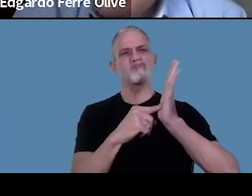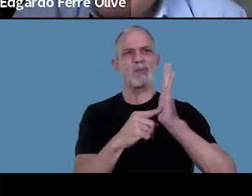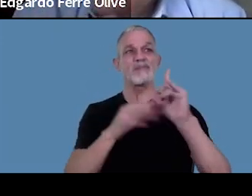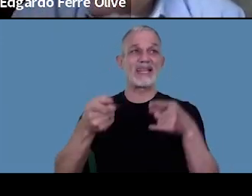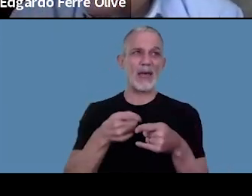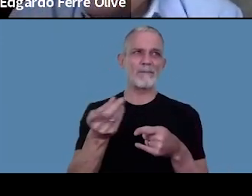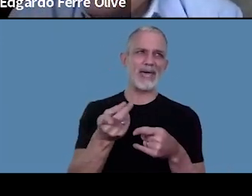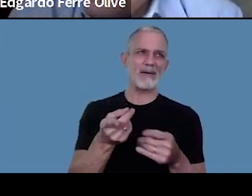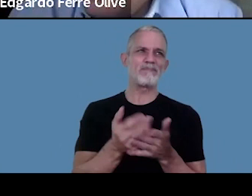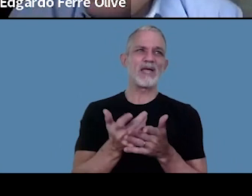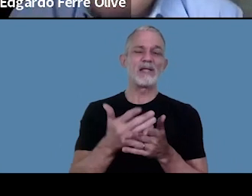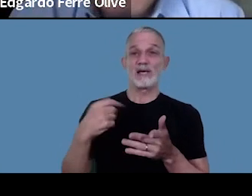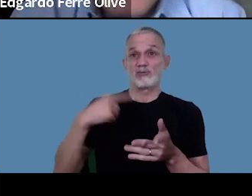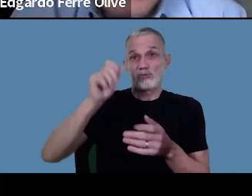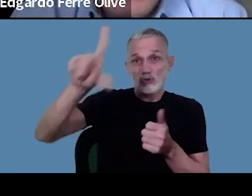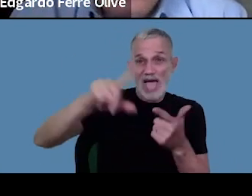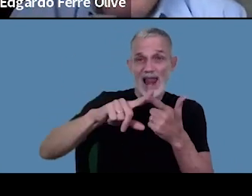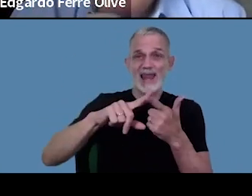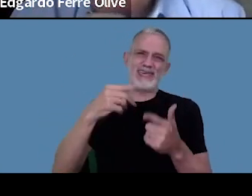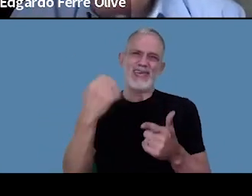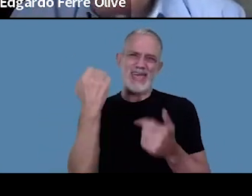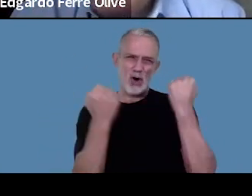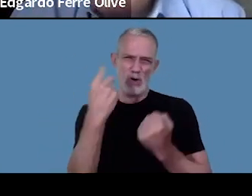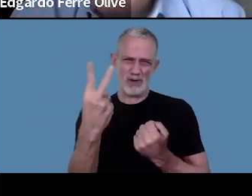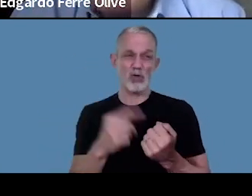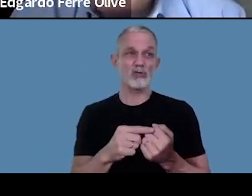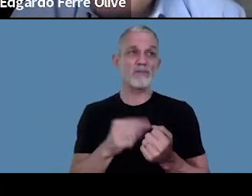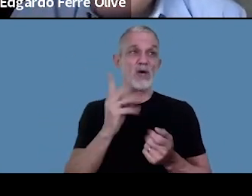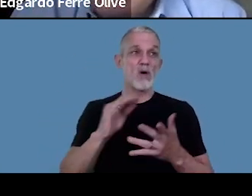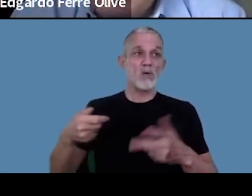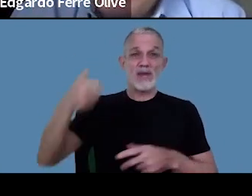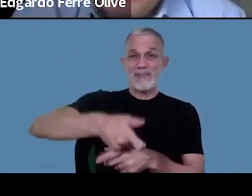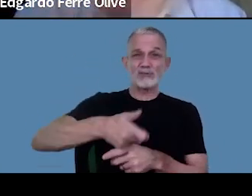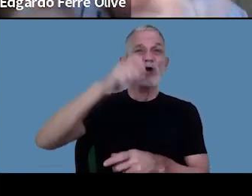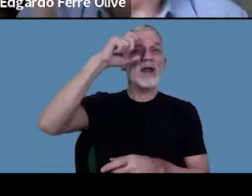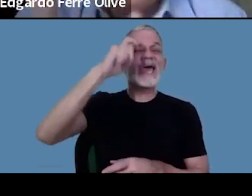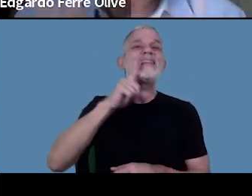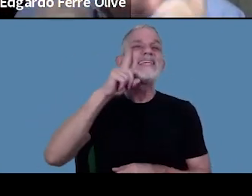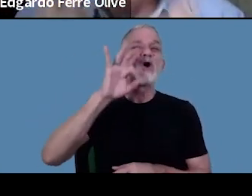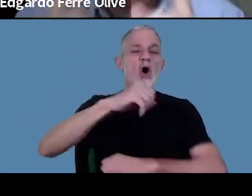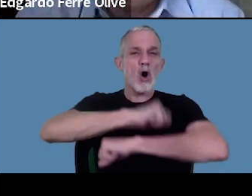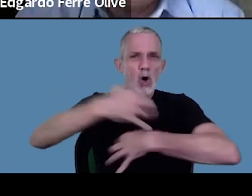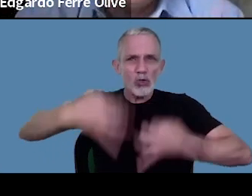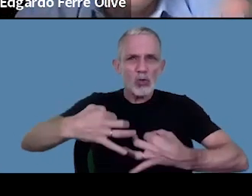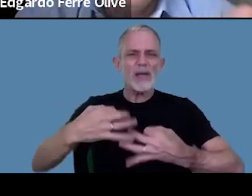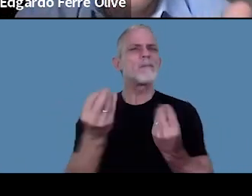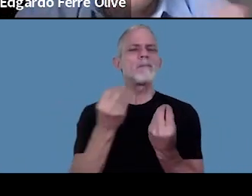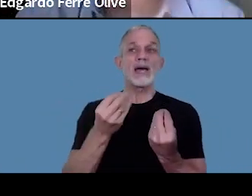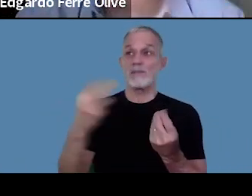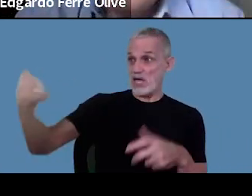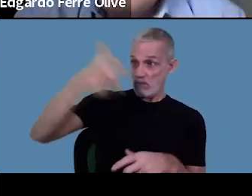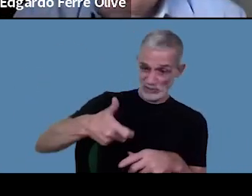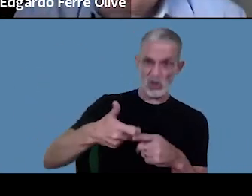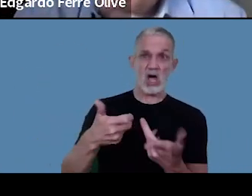aspecto social y el aspecto económico. Un inversor ético también, porque ¿qué se busca? Se busca que los inversores el día de